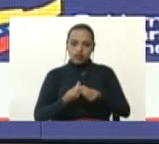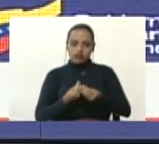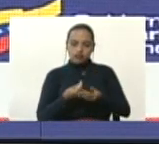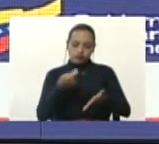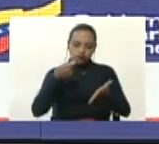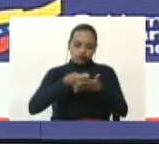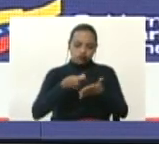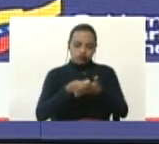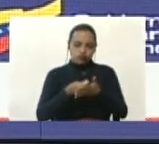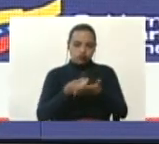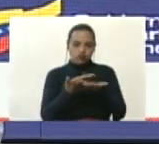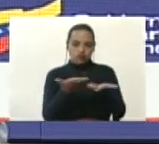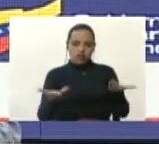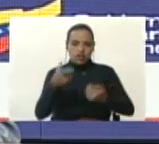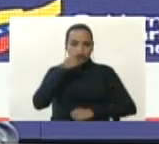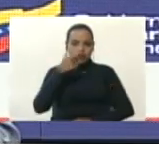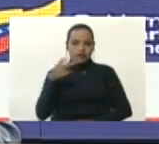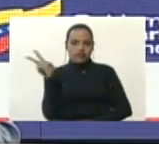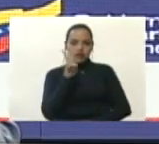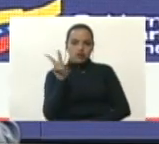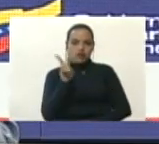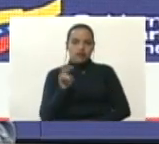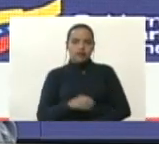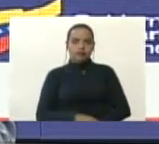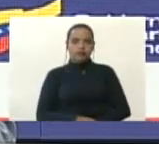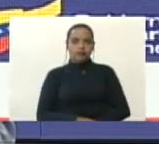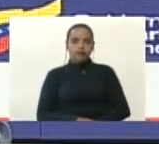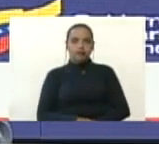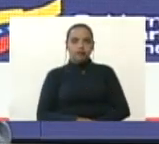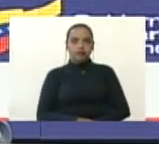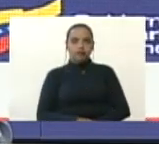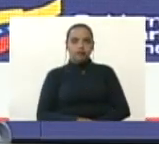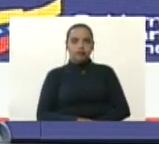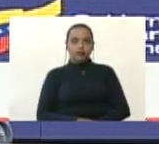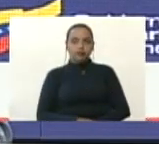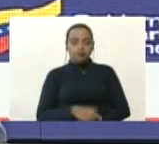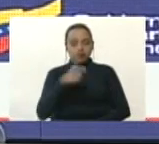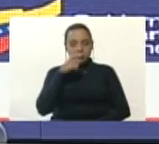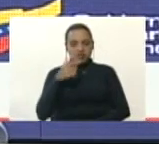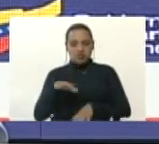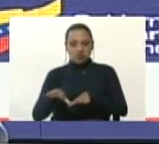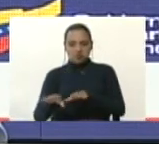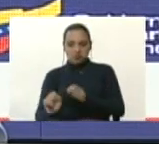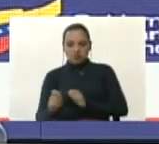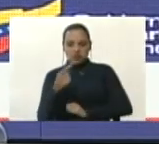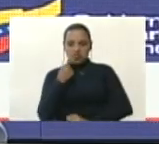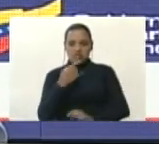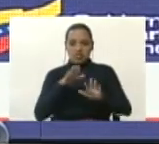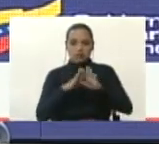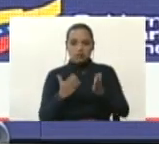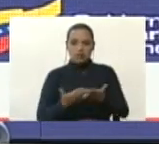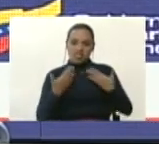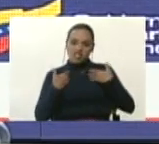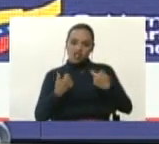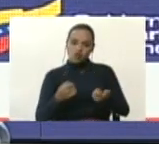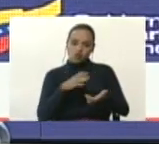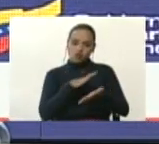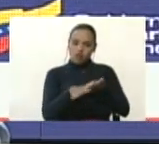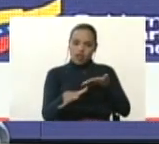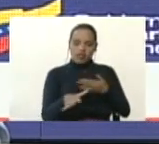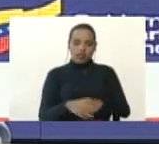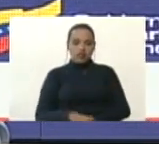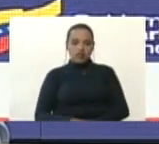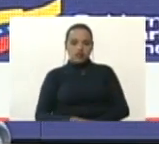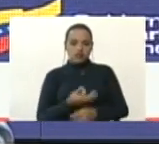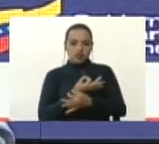que le pertenecen al pueblo de Venezuela. El neoliberalismo dice en el mundo que la salud pública, gratuita y